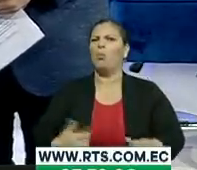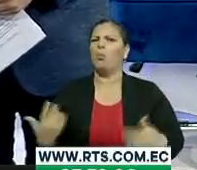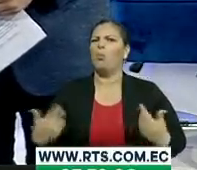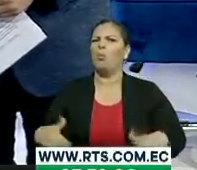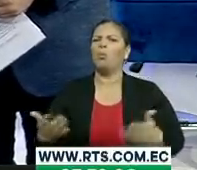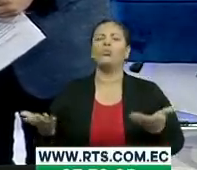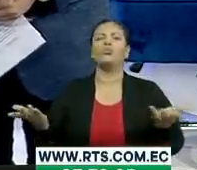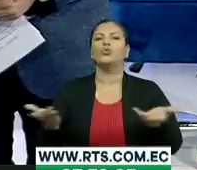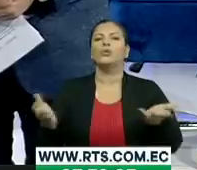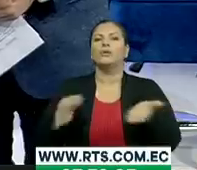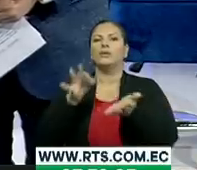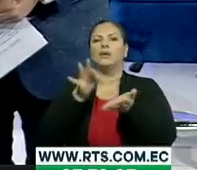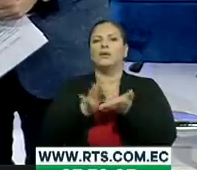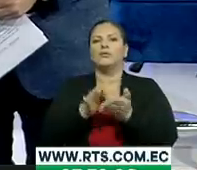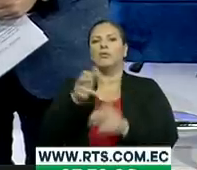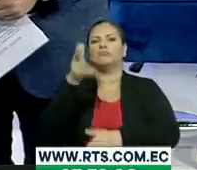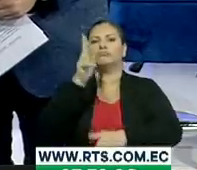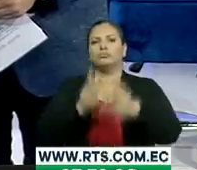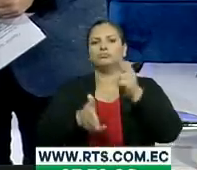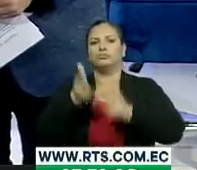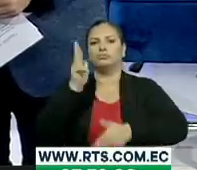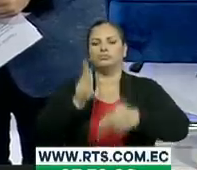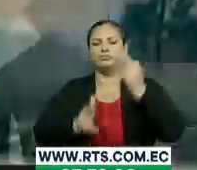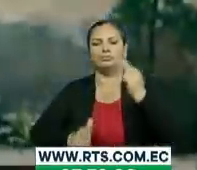policía busca al implicado.